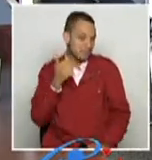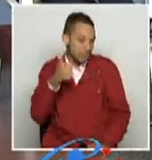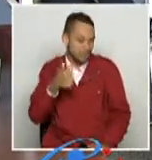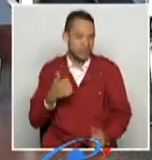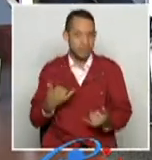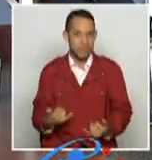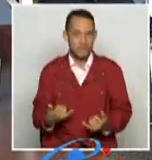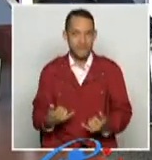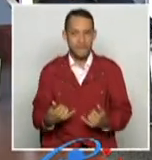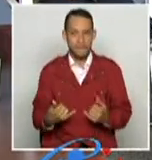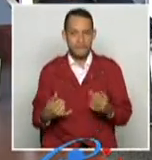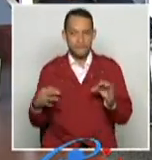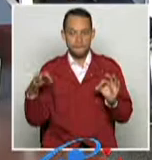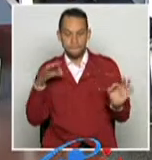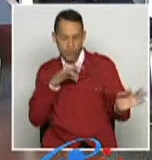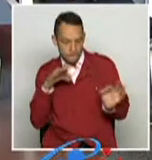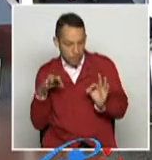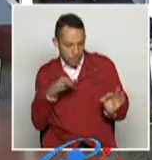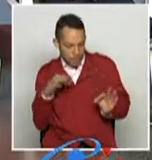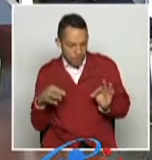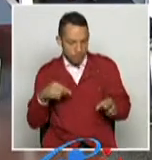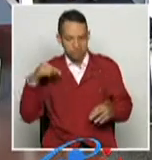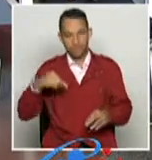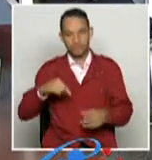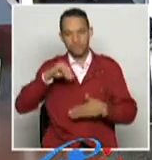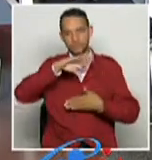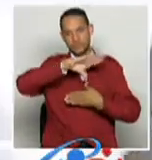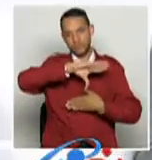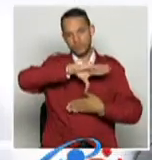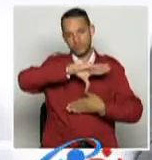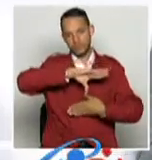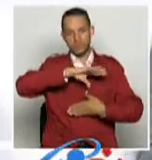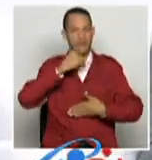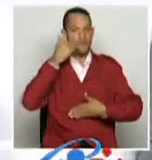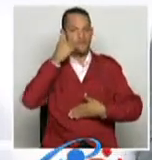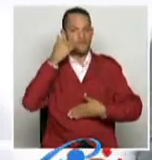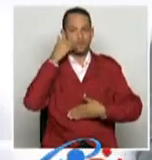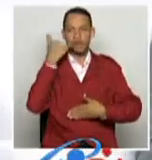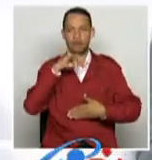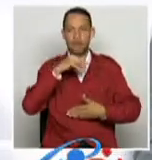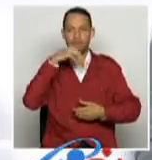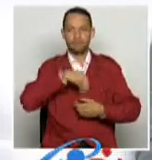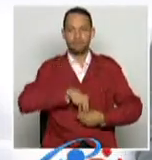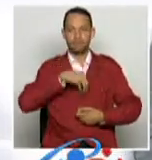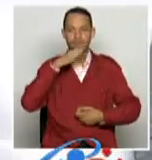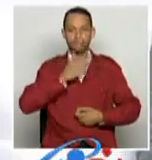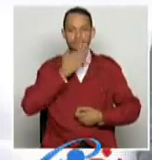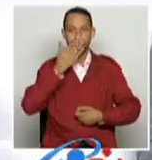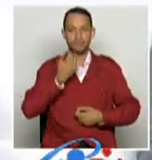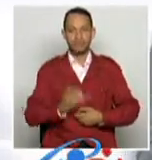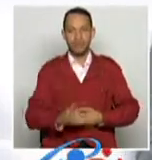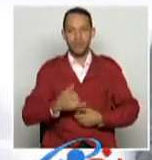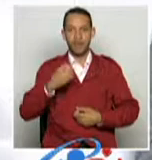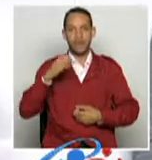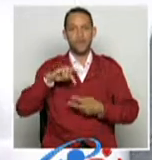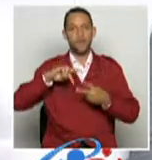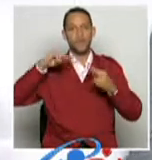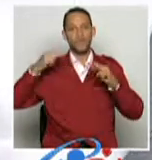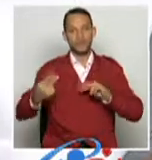dice, el diagnóstico aquí en Occidente siempre es cuando ya está la enfermedad, y en el